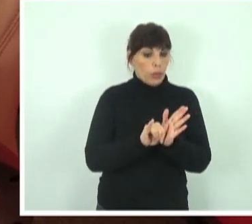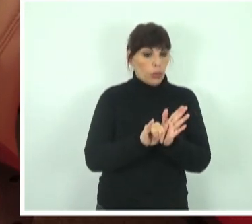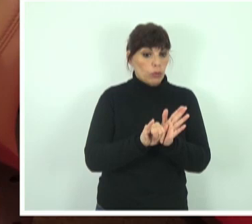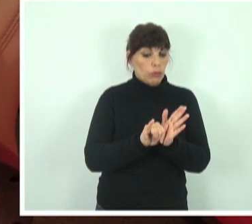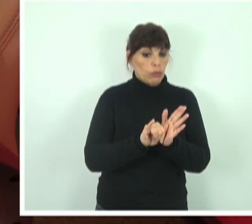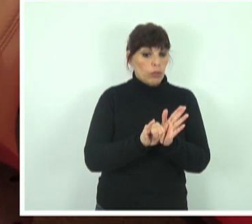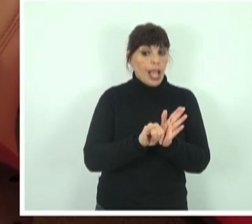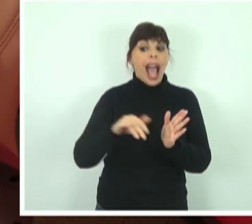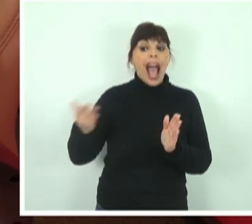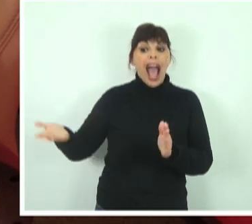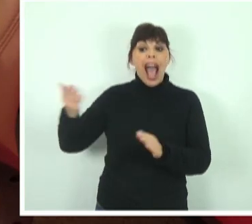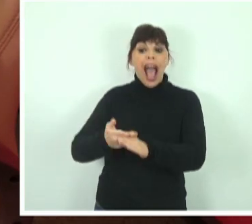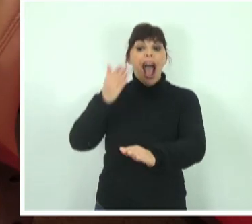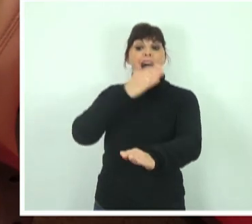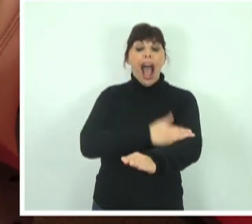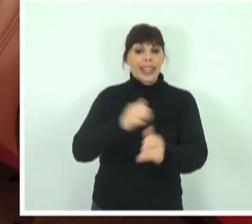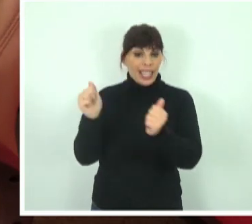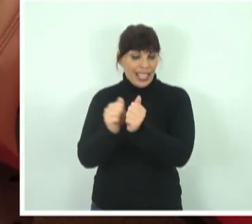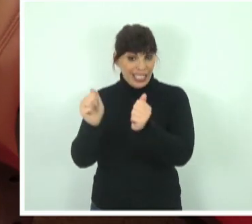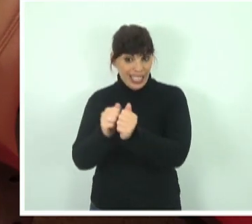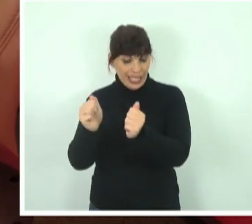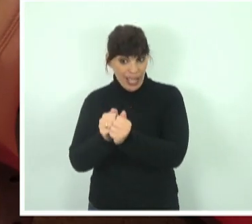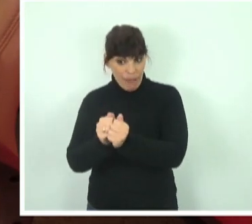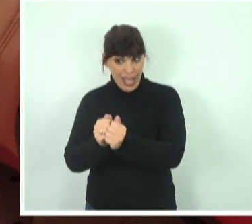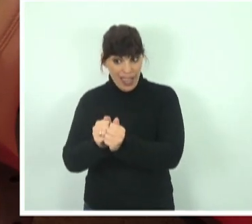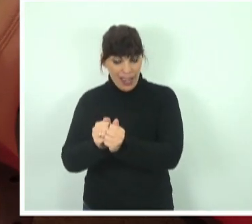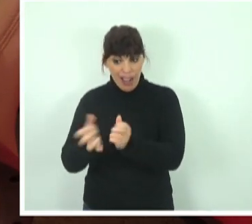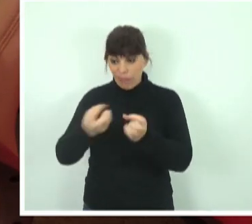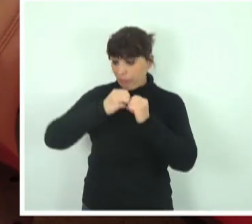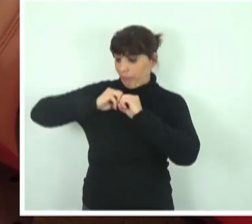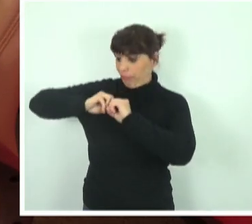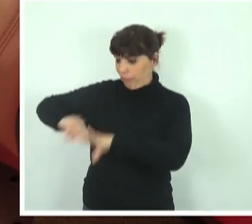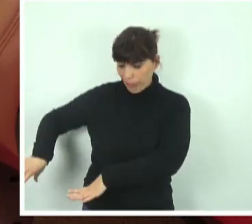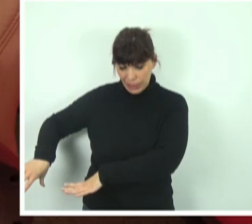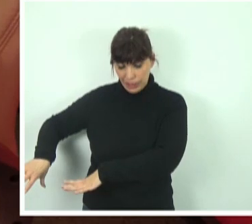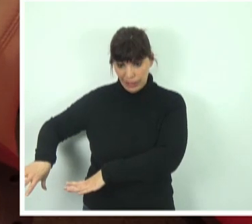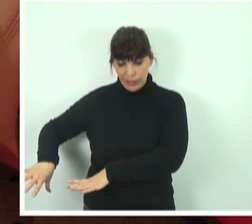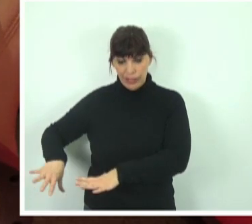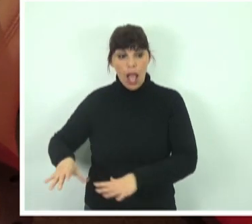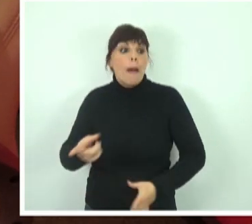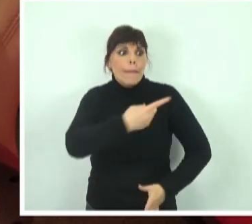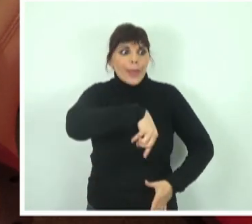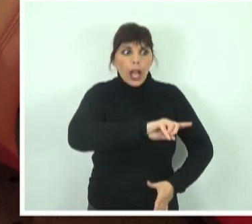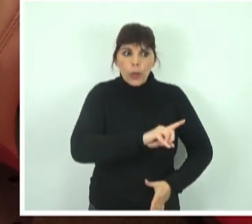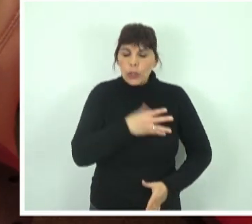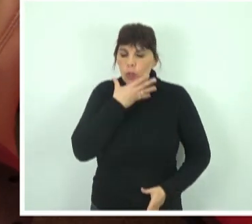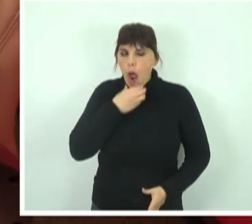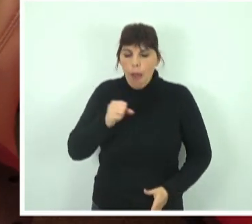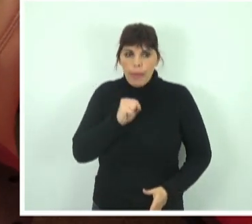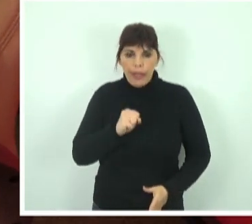Desechada ciertamente por los hombres, mas para Dios escogida y preciosa. Y ahora, oye lo que dice el versículo